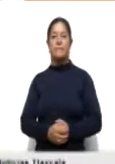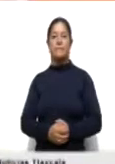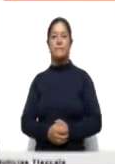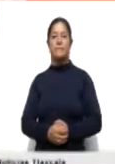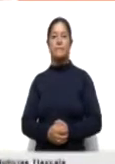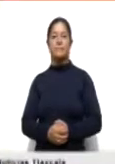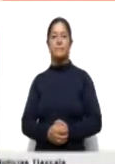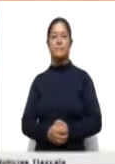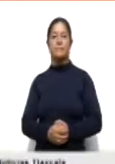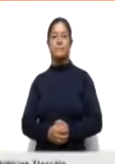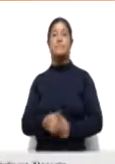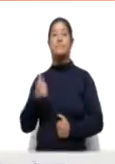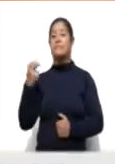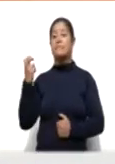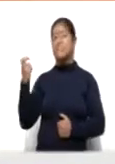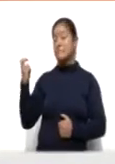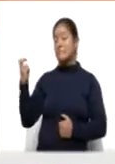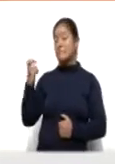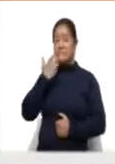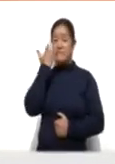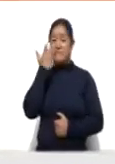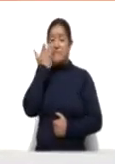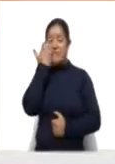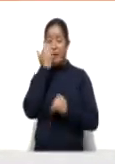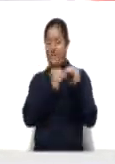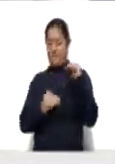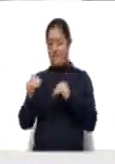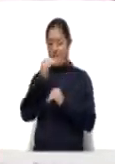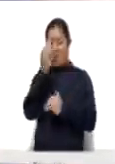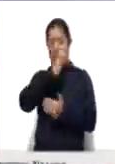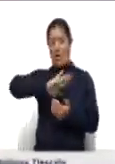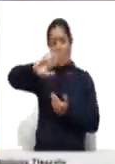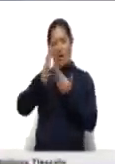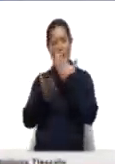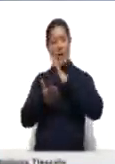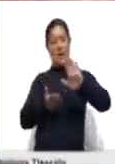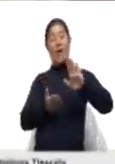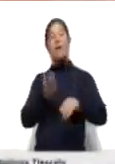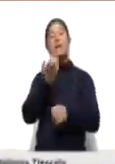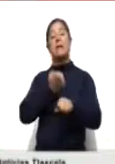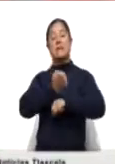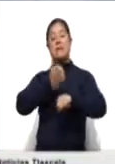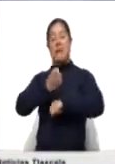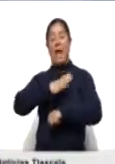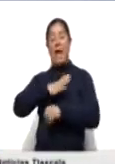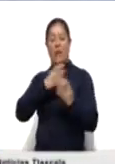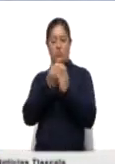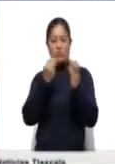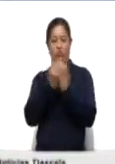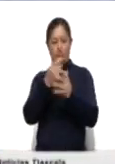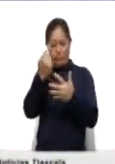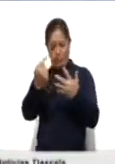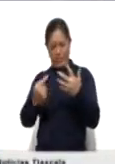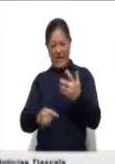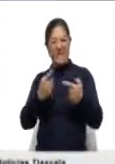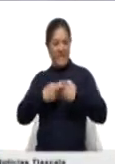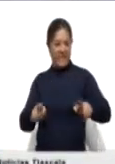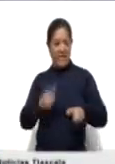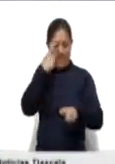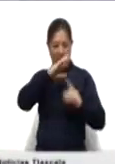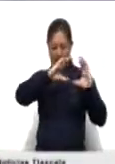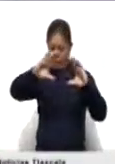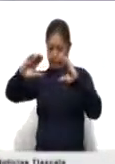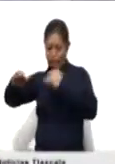Con el deseo de mejorar el nivel de competencia del karate estatal, se alistan una serie de capacitaciones y seminarios para